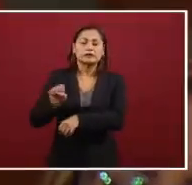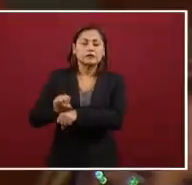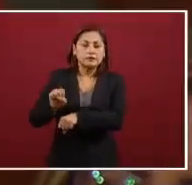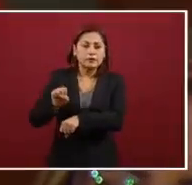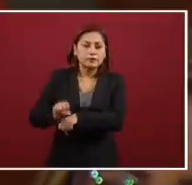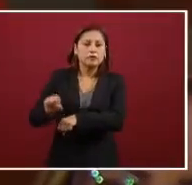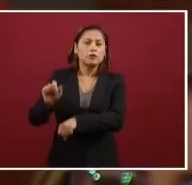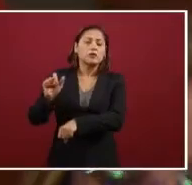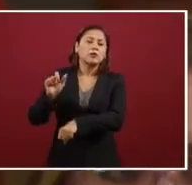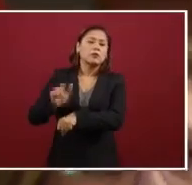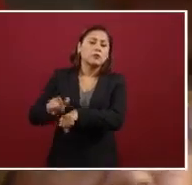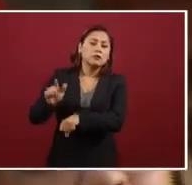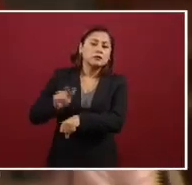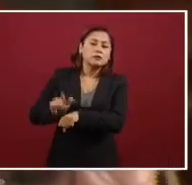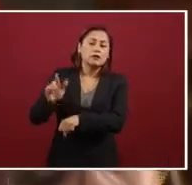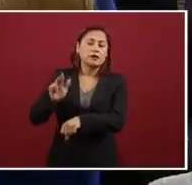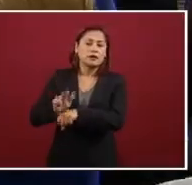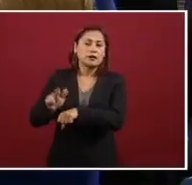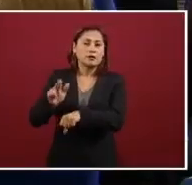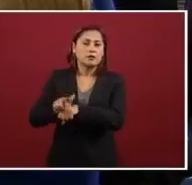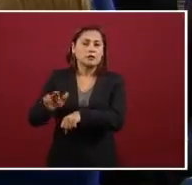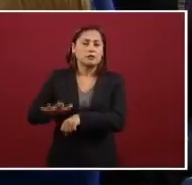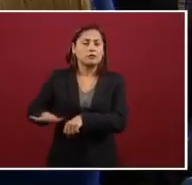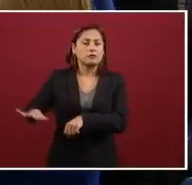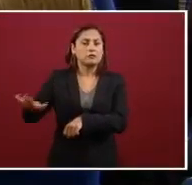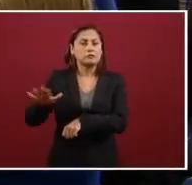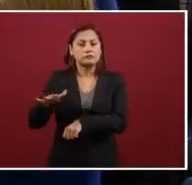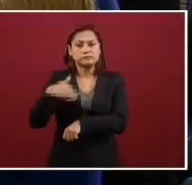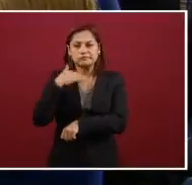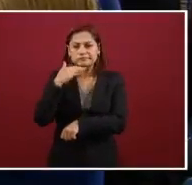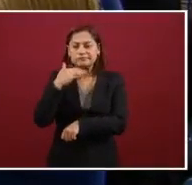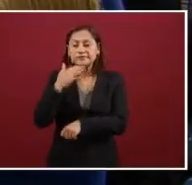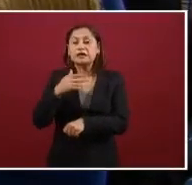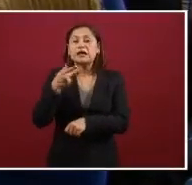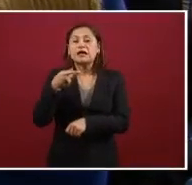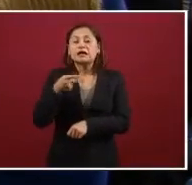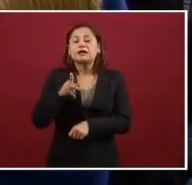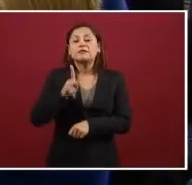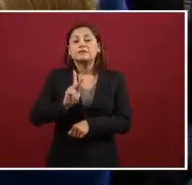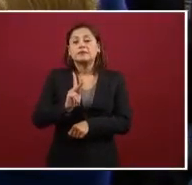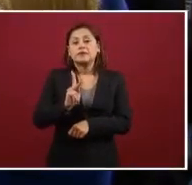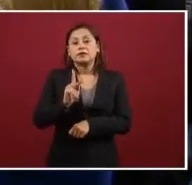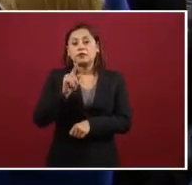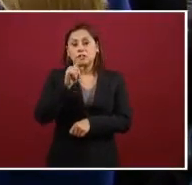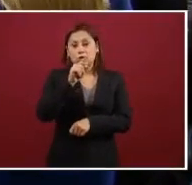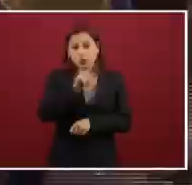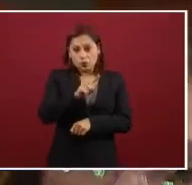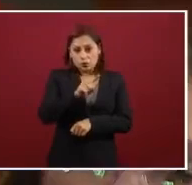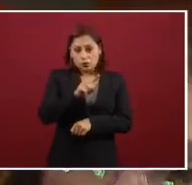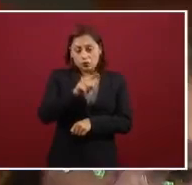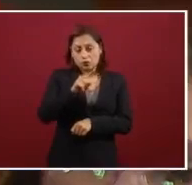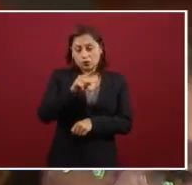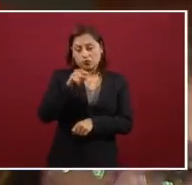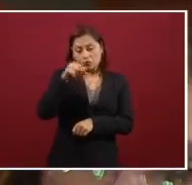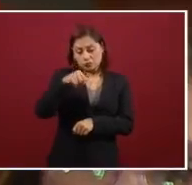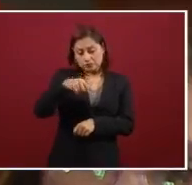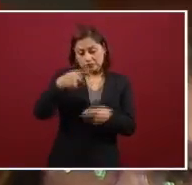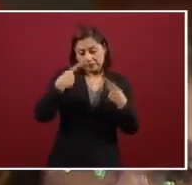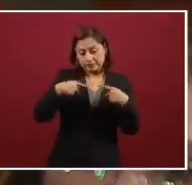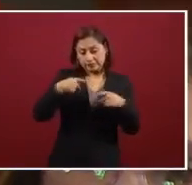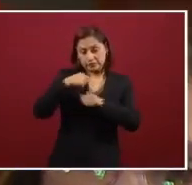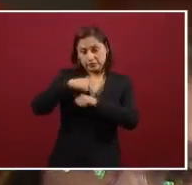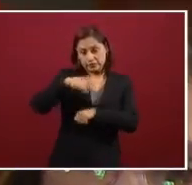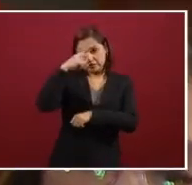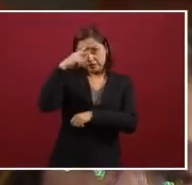Honduras, pero ustedes no podrán intervenir como aquí en México en cuanto a sus